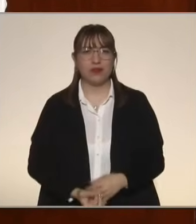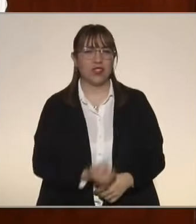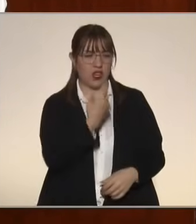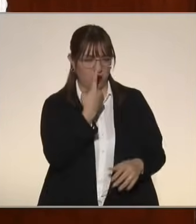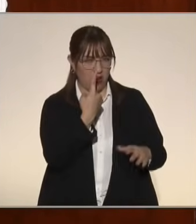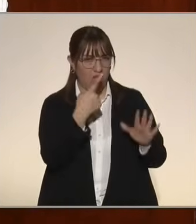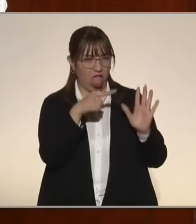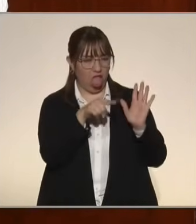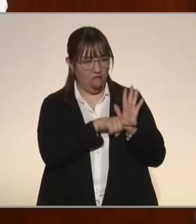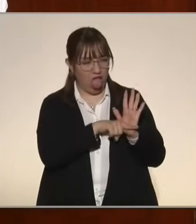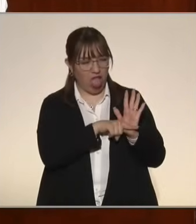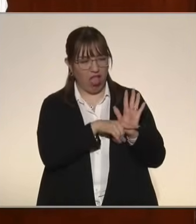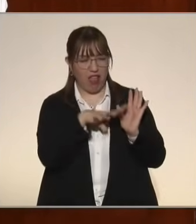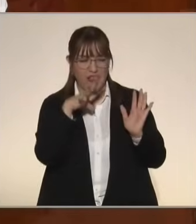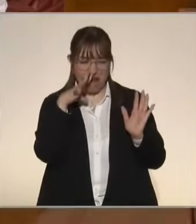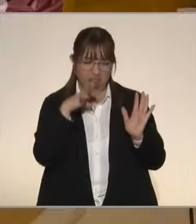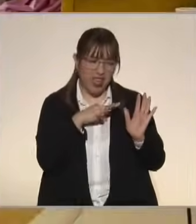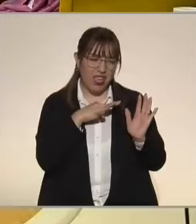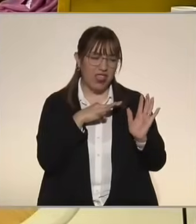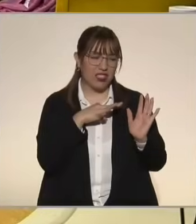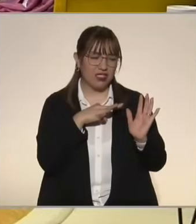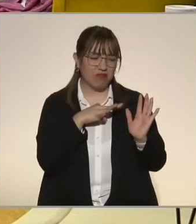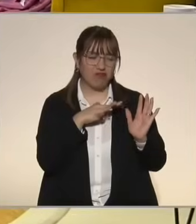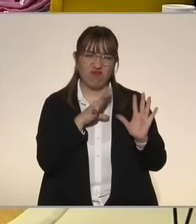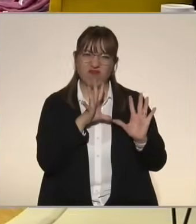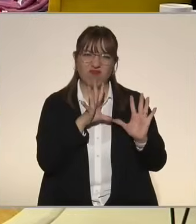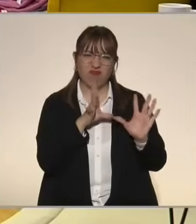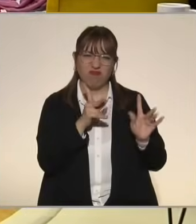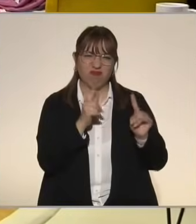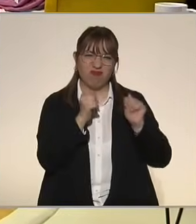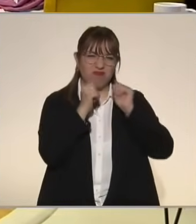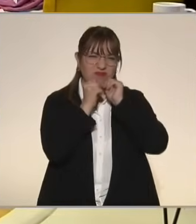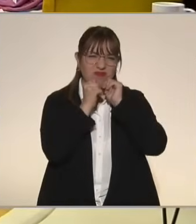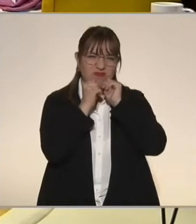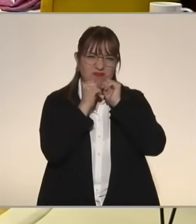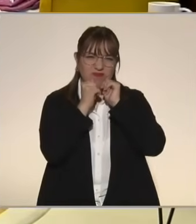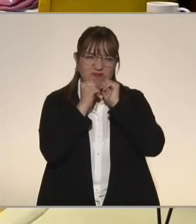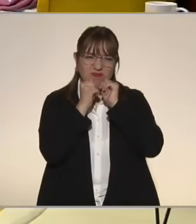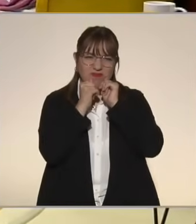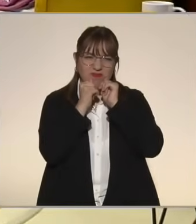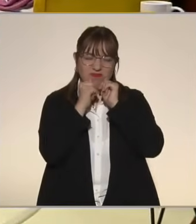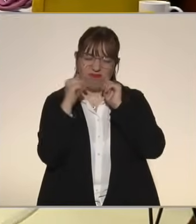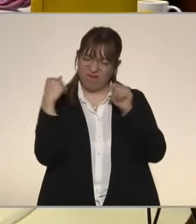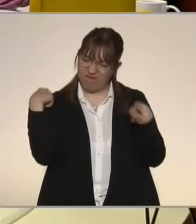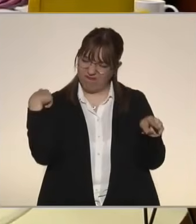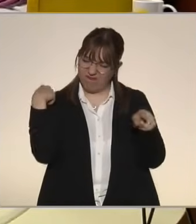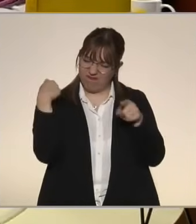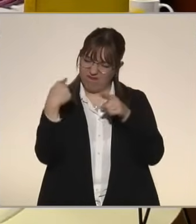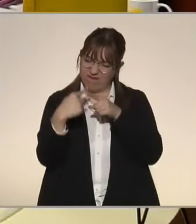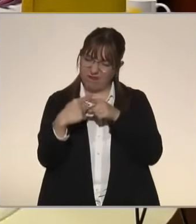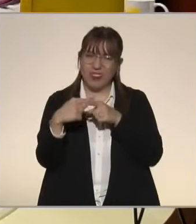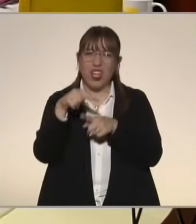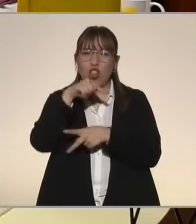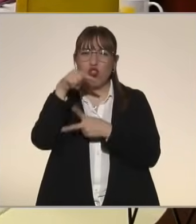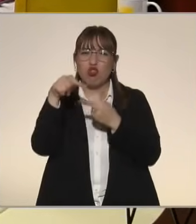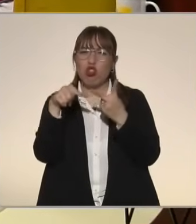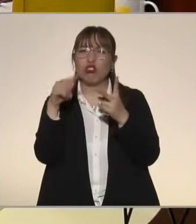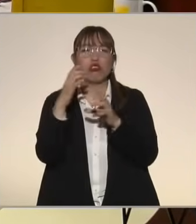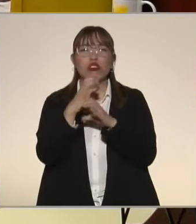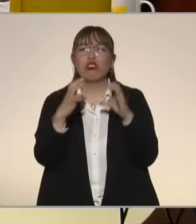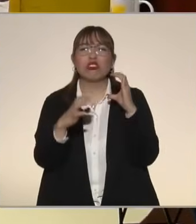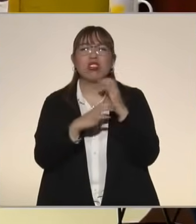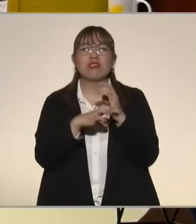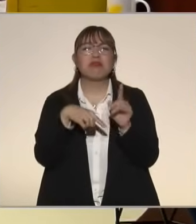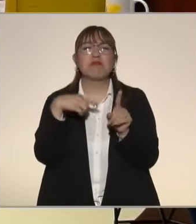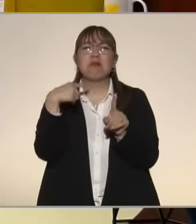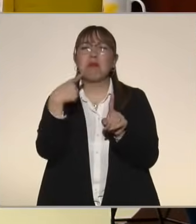que nuestro cerebro nos presente en estas épocas, podemos hacer un recuento de al menos 2, porque a veces es muy